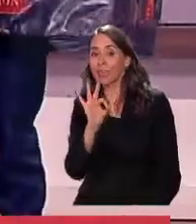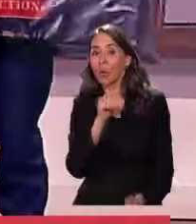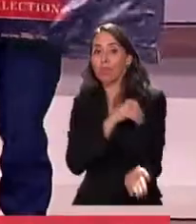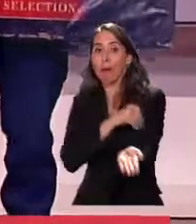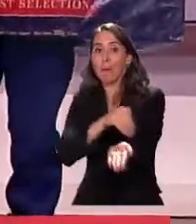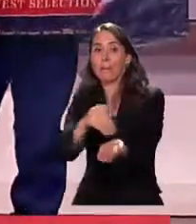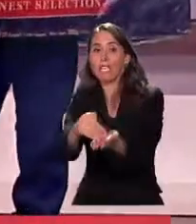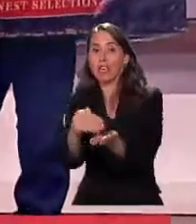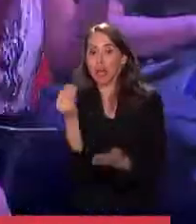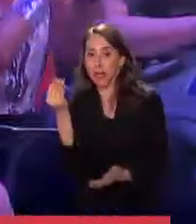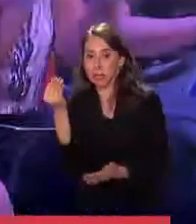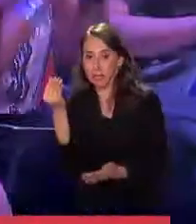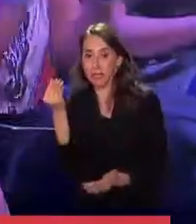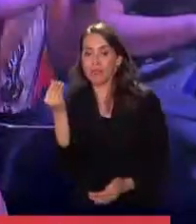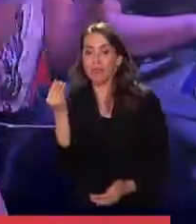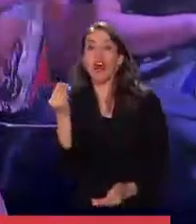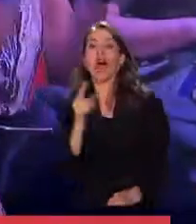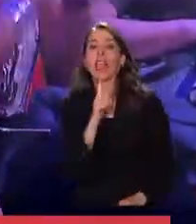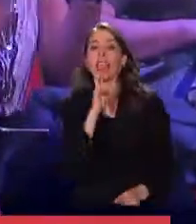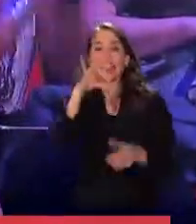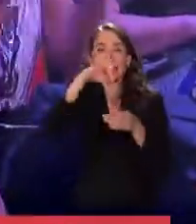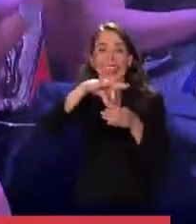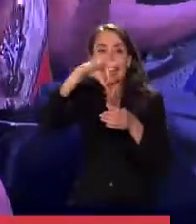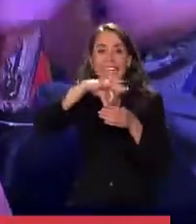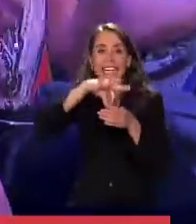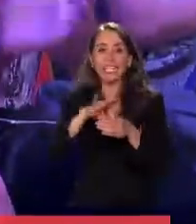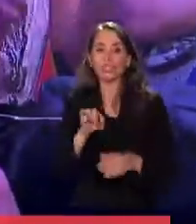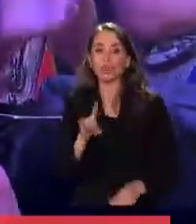350 millones de pesos de Supremo